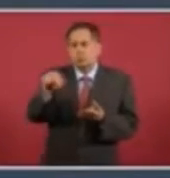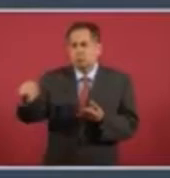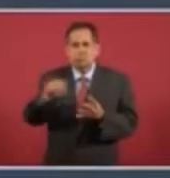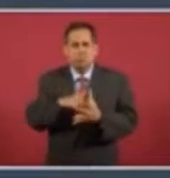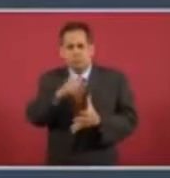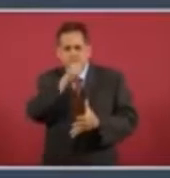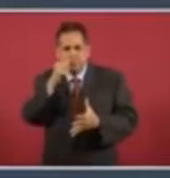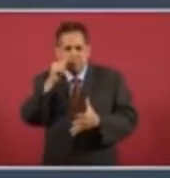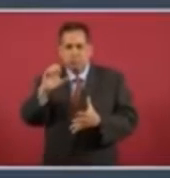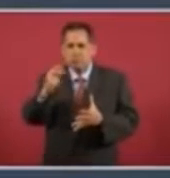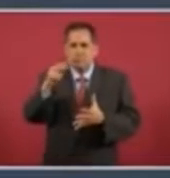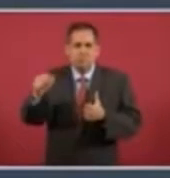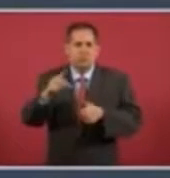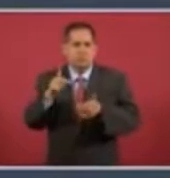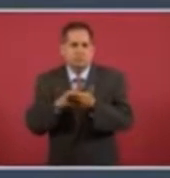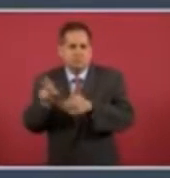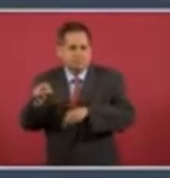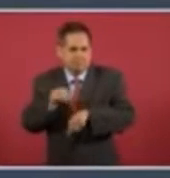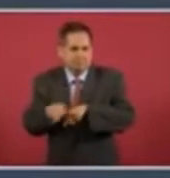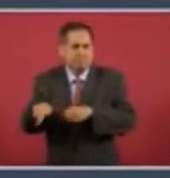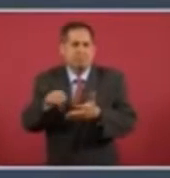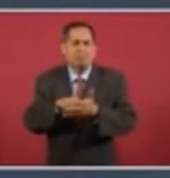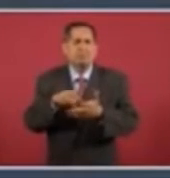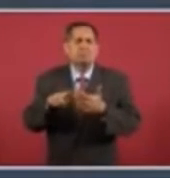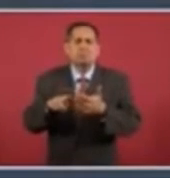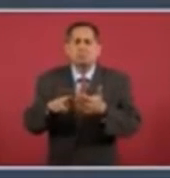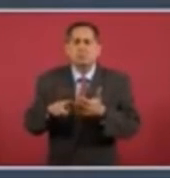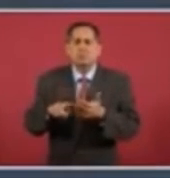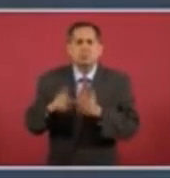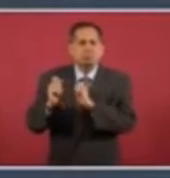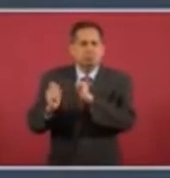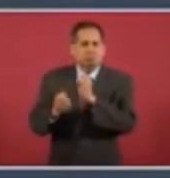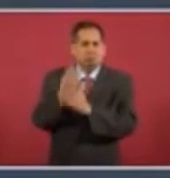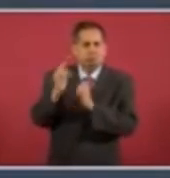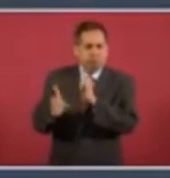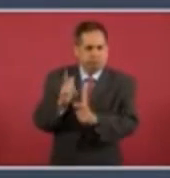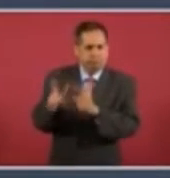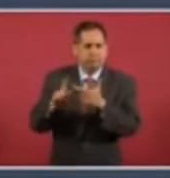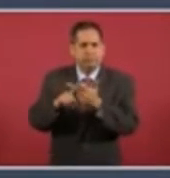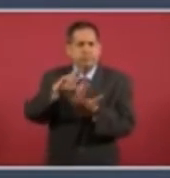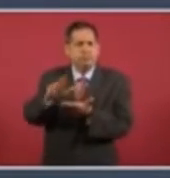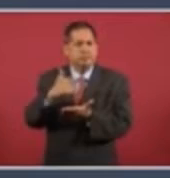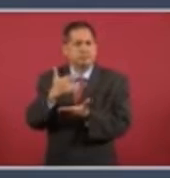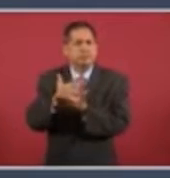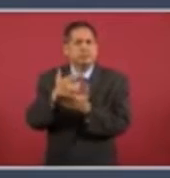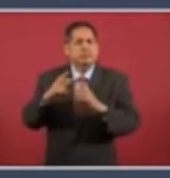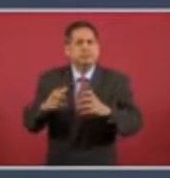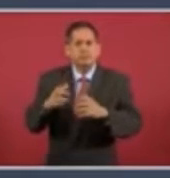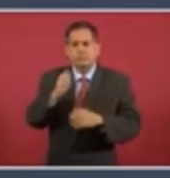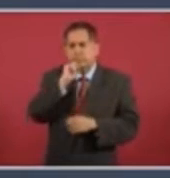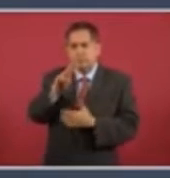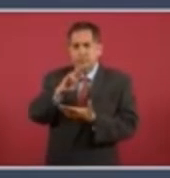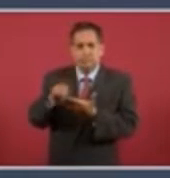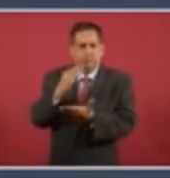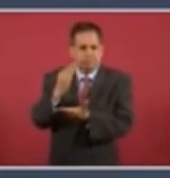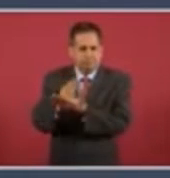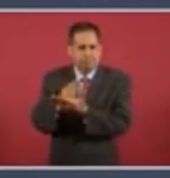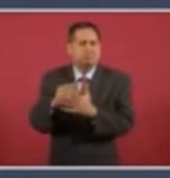Juárez, Acuña, Piedras Negras, Nuevo Laredo, Reynosa y